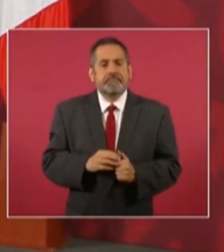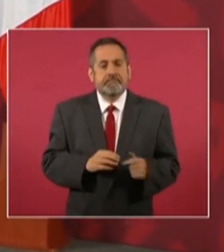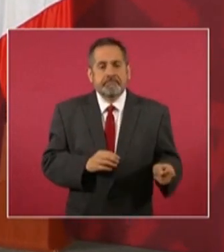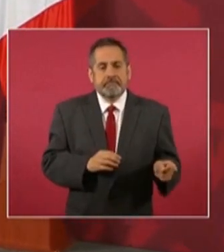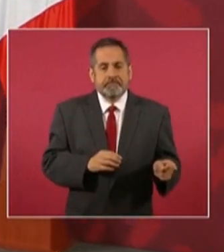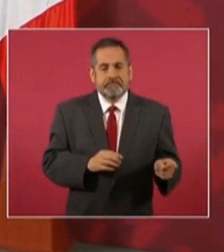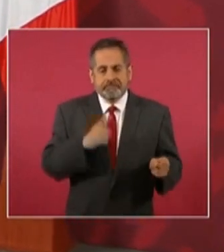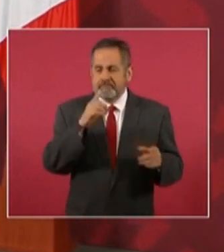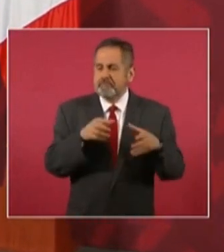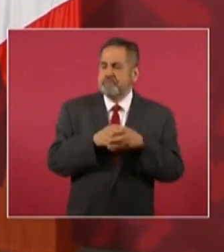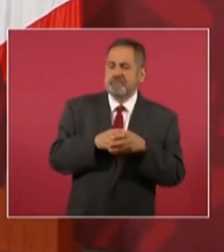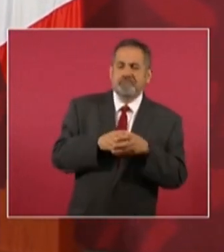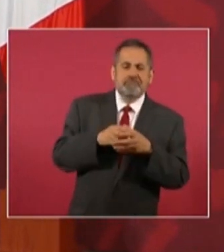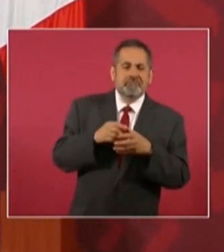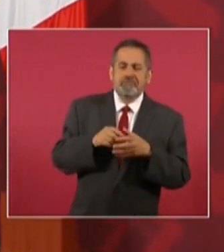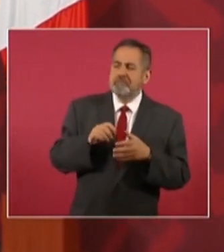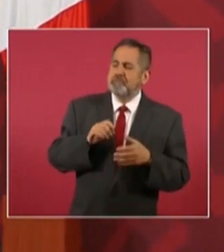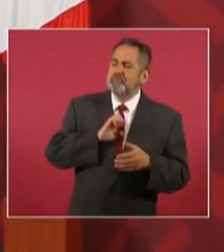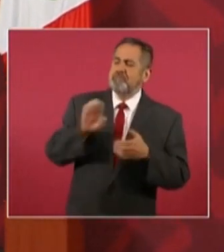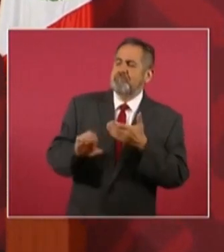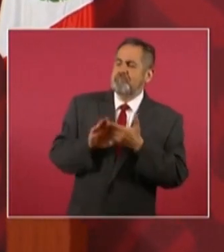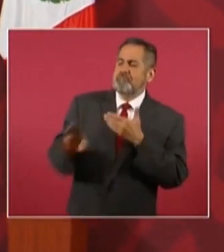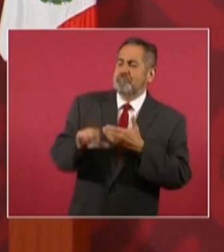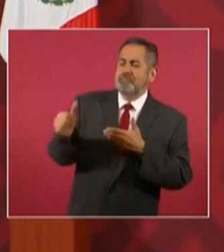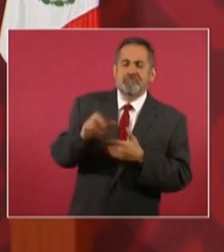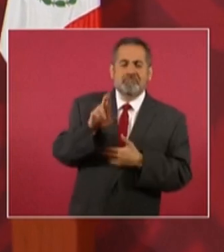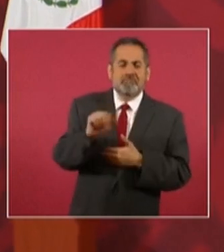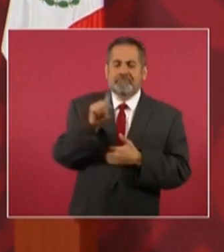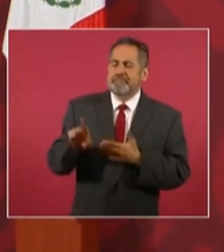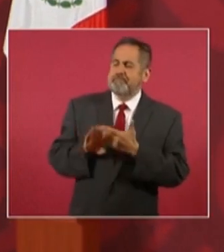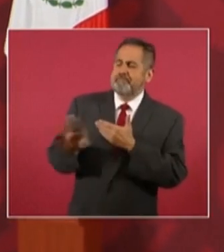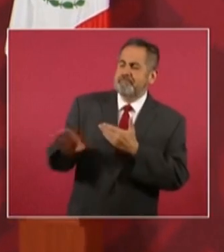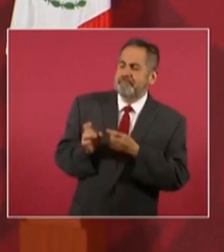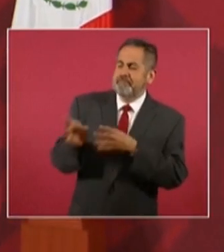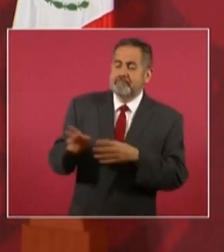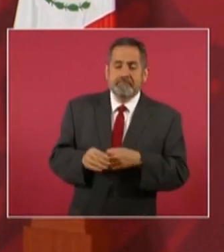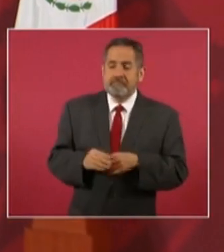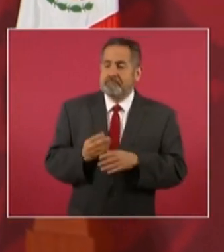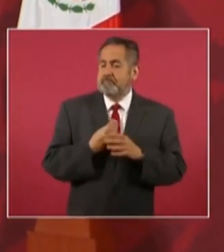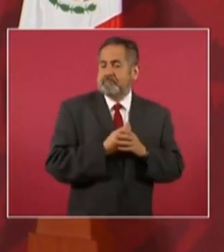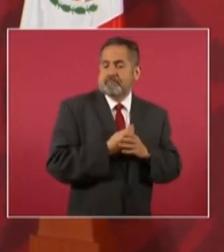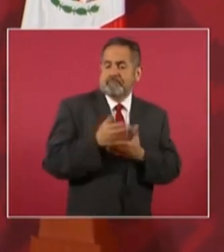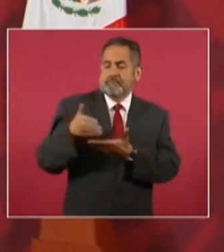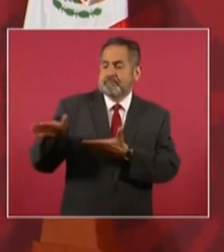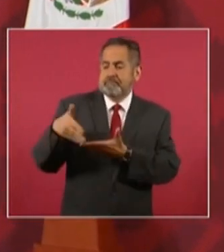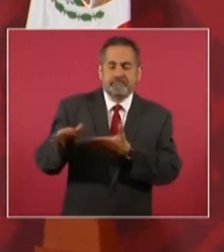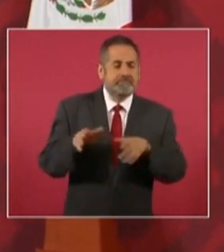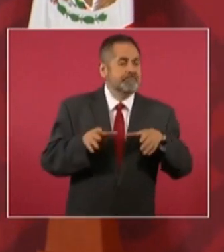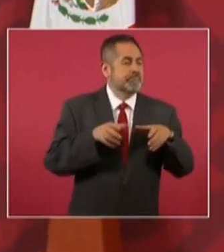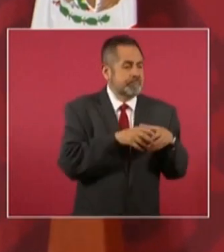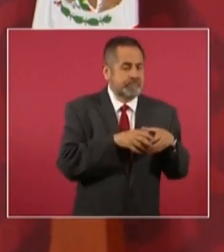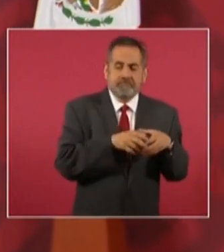del racismo, a favor del clasismo, de la discriminación.